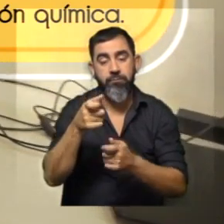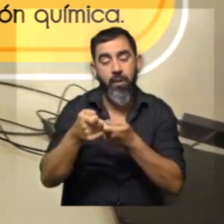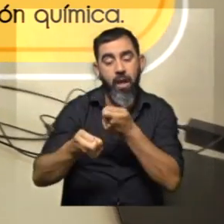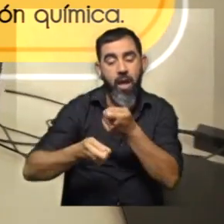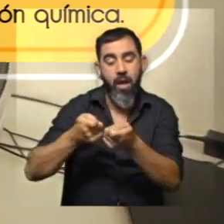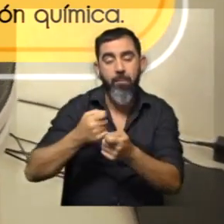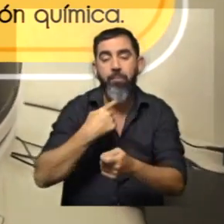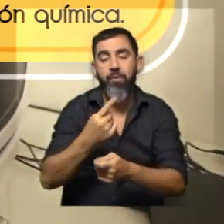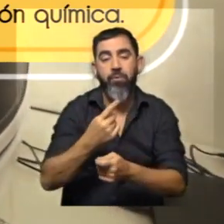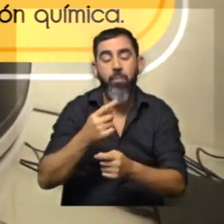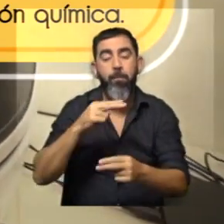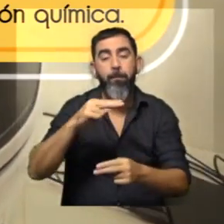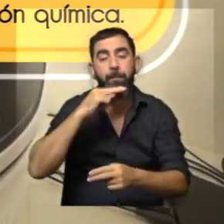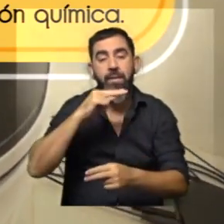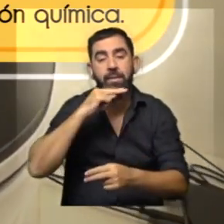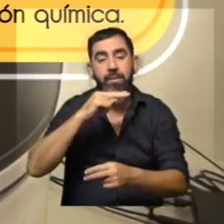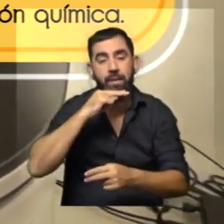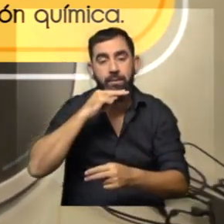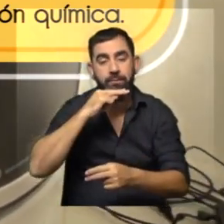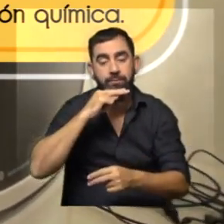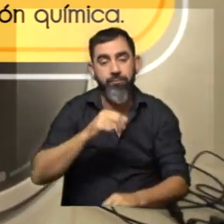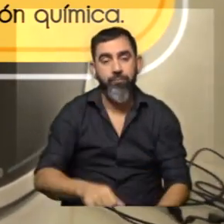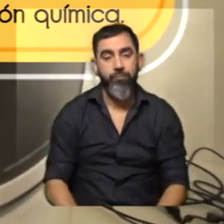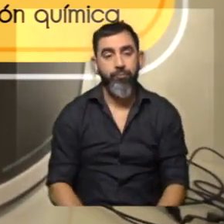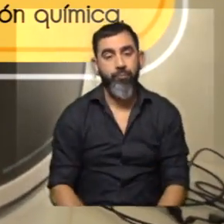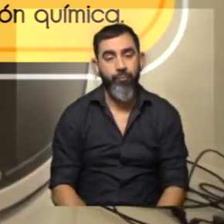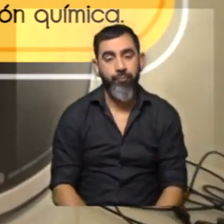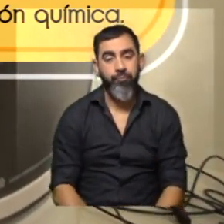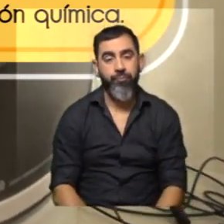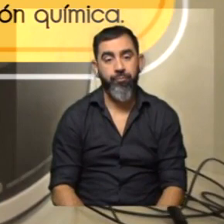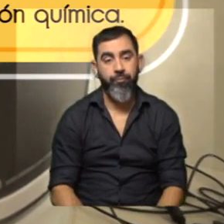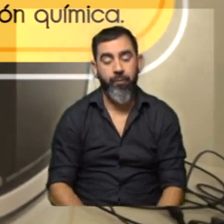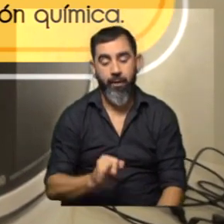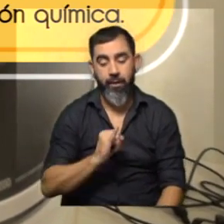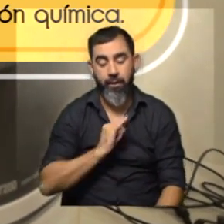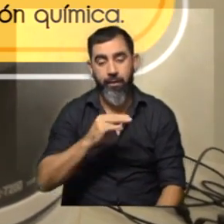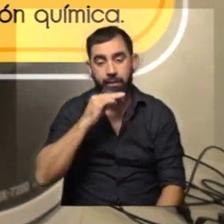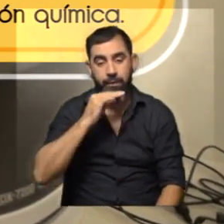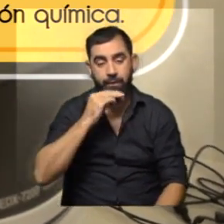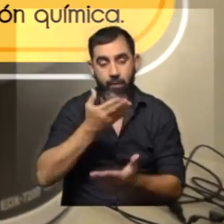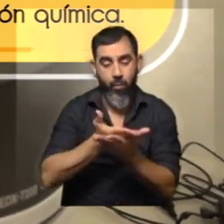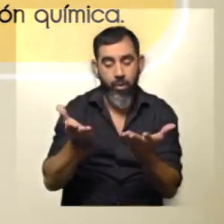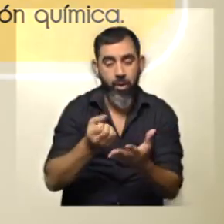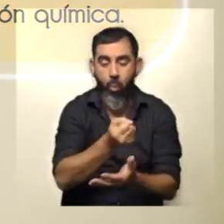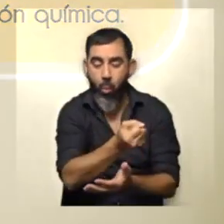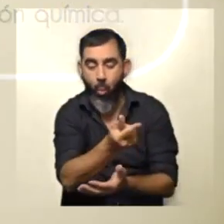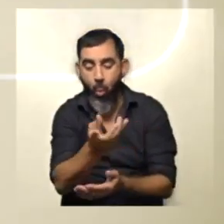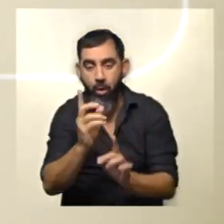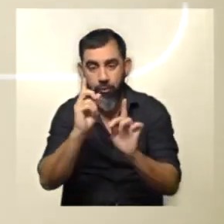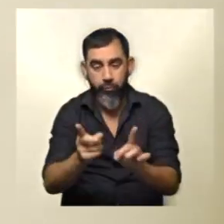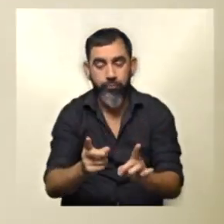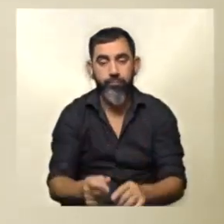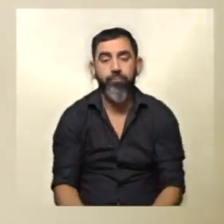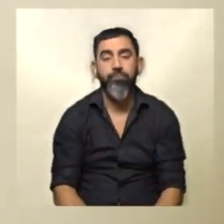principal es trabajar con metales, básicamente. Identificar metales en una muestra y cuantificarlos.